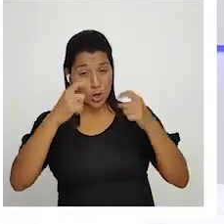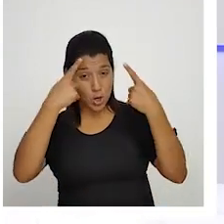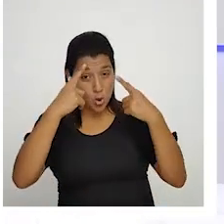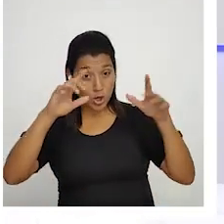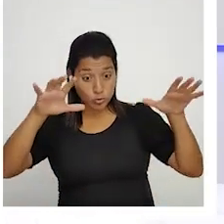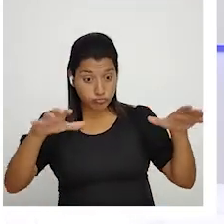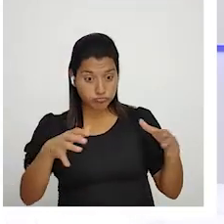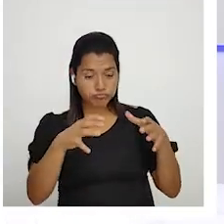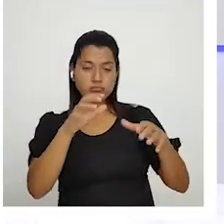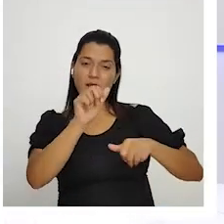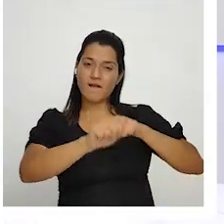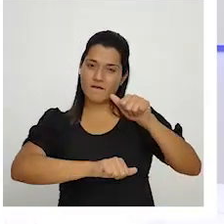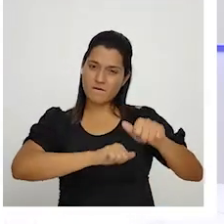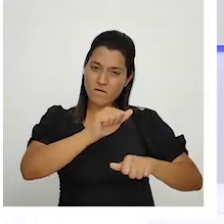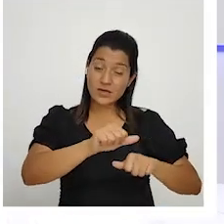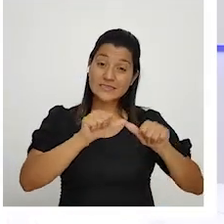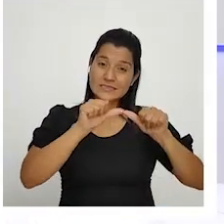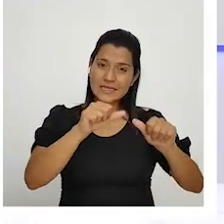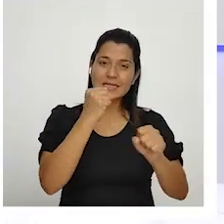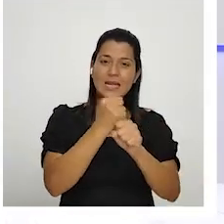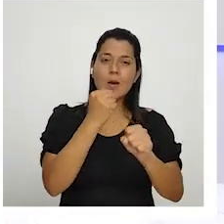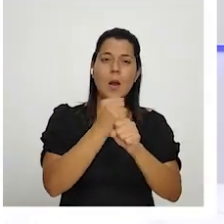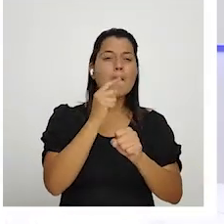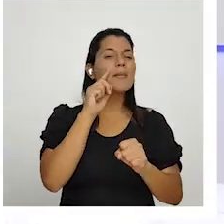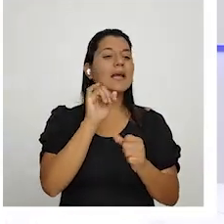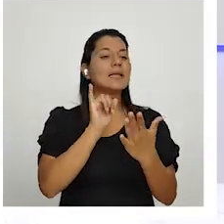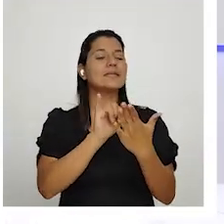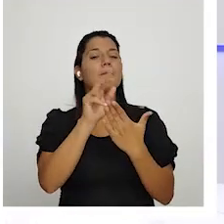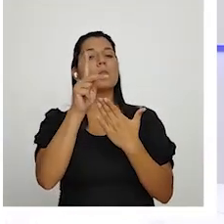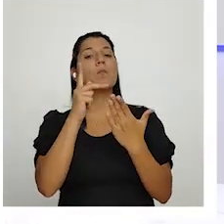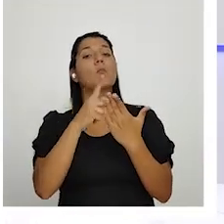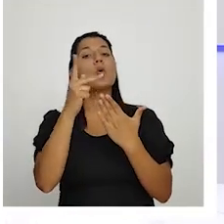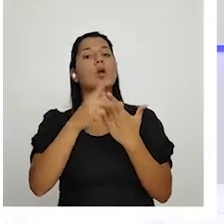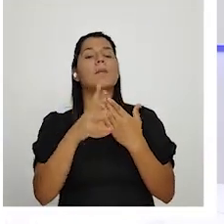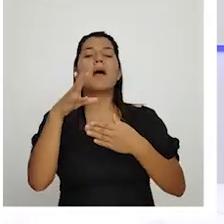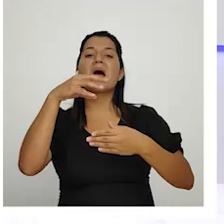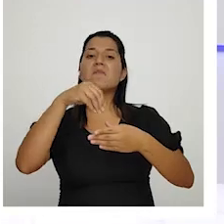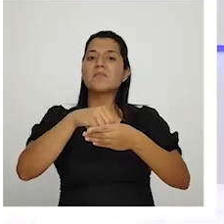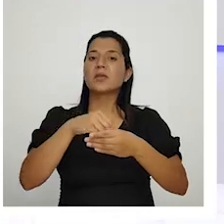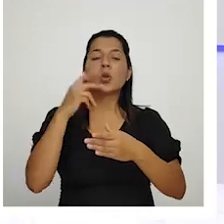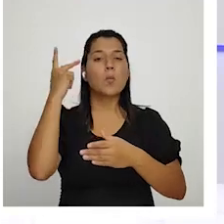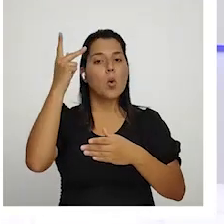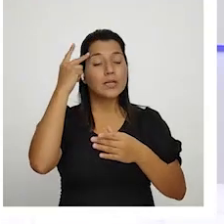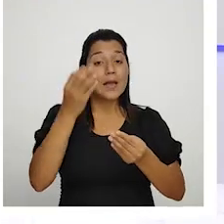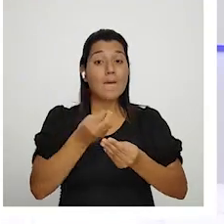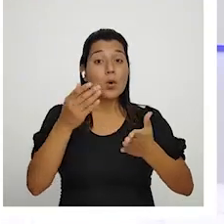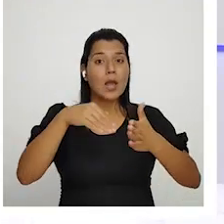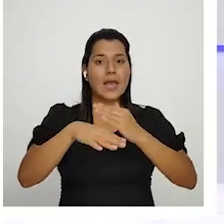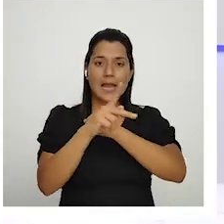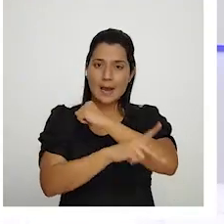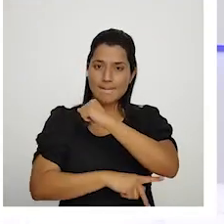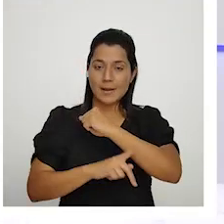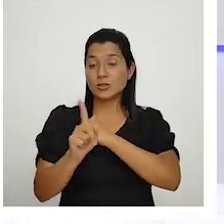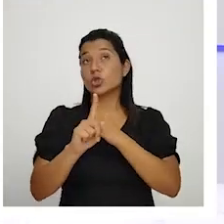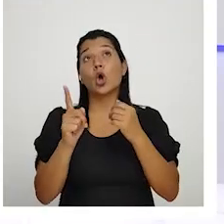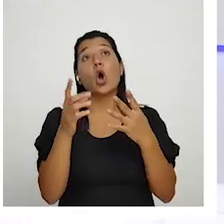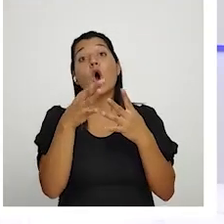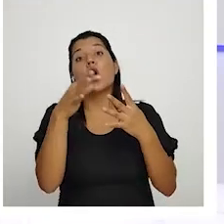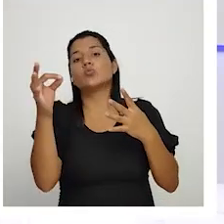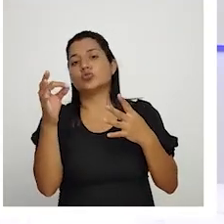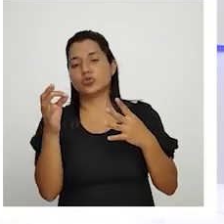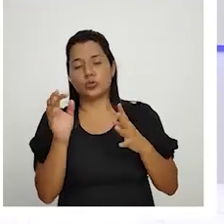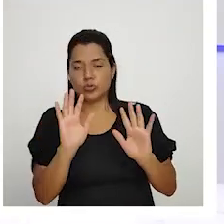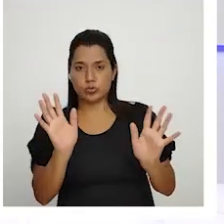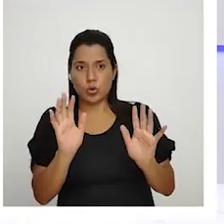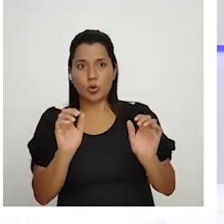de programas formen parte de políticas públicas aquí en el país y que no sea opcional que las familias lo reciban o no. Y pues todo eso es